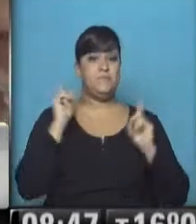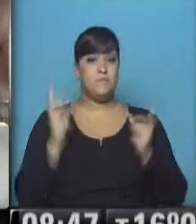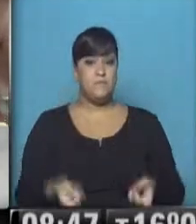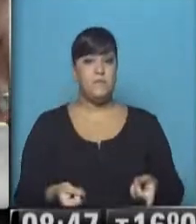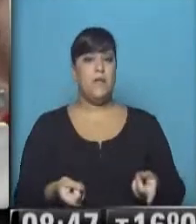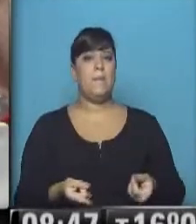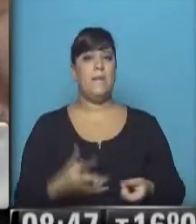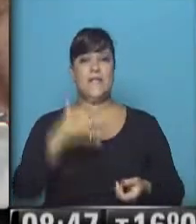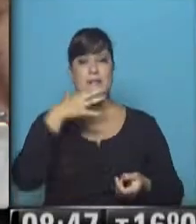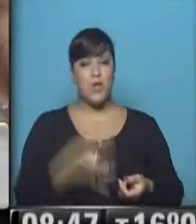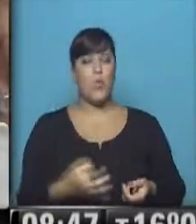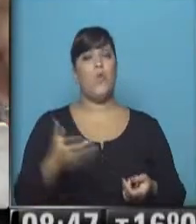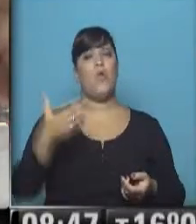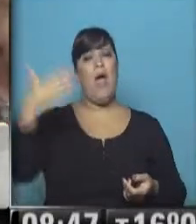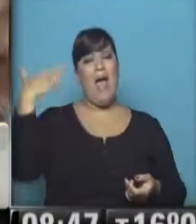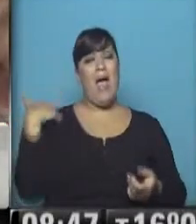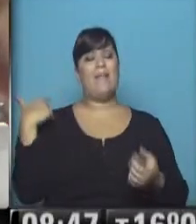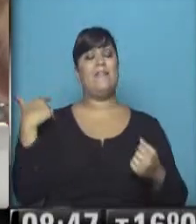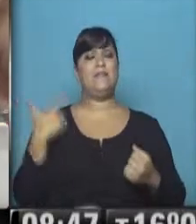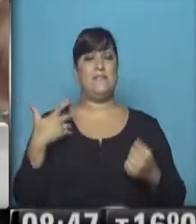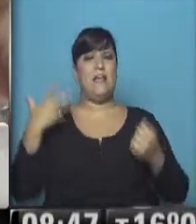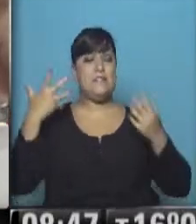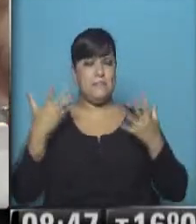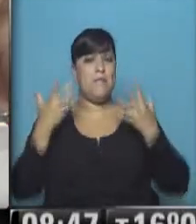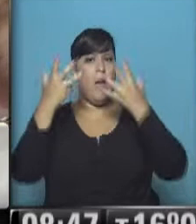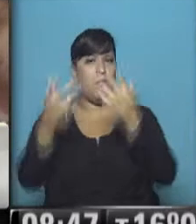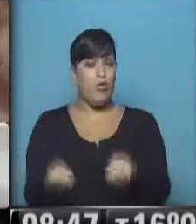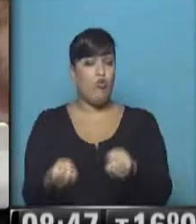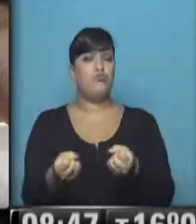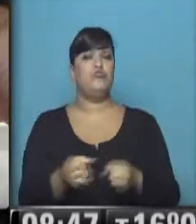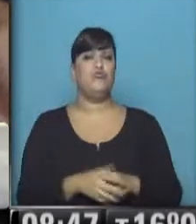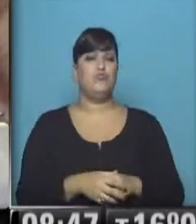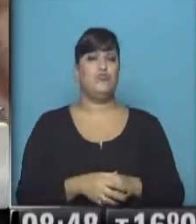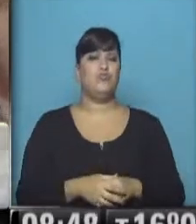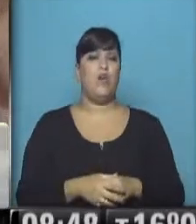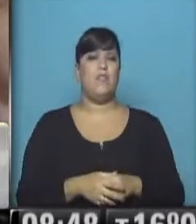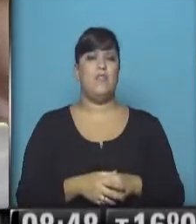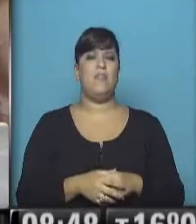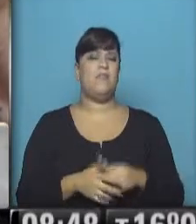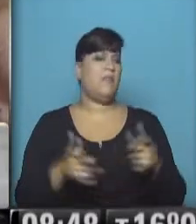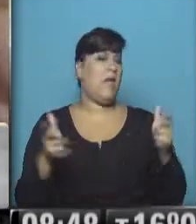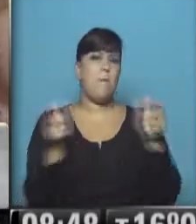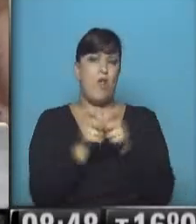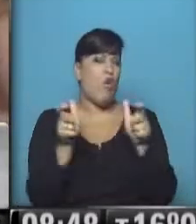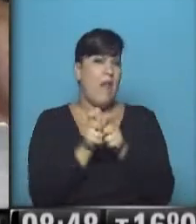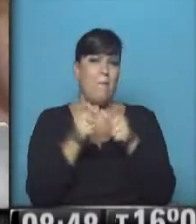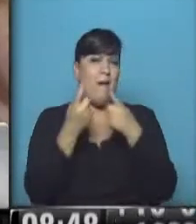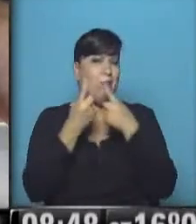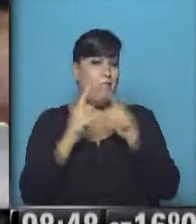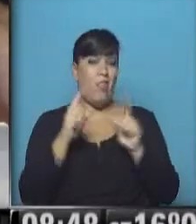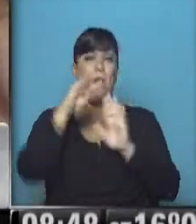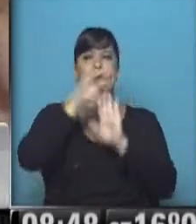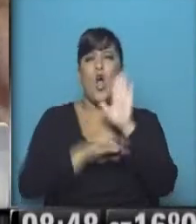en algún momento ha brindado apoyo a través de programas alternativos a los que usaba las